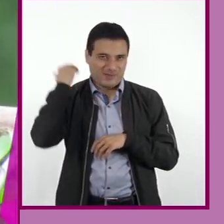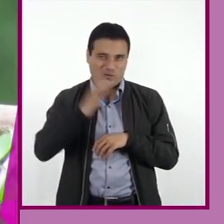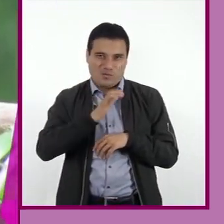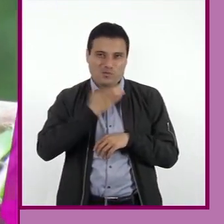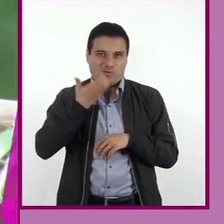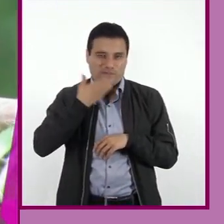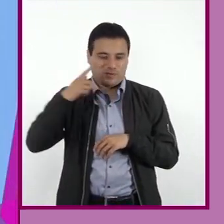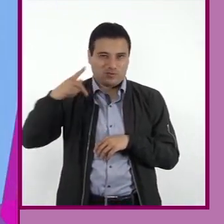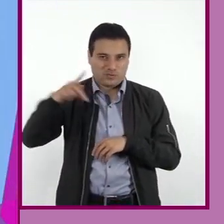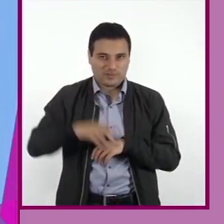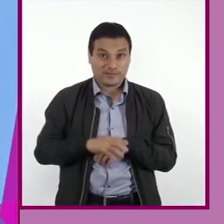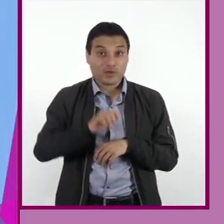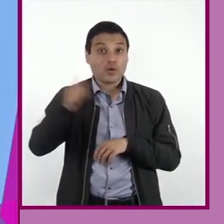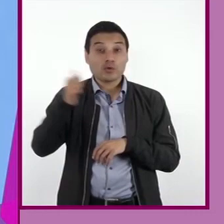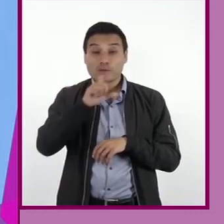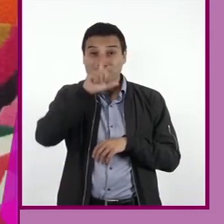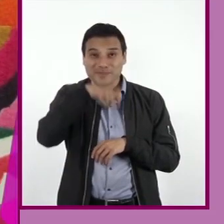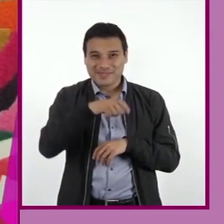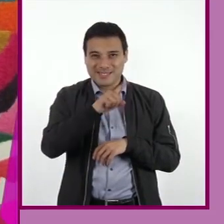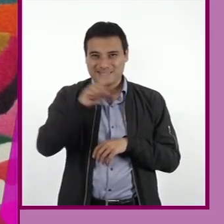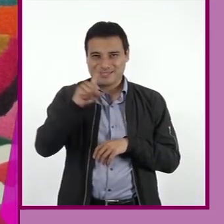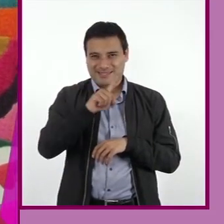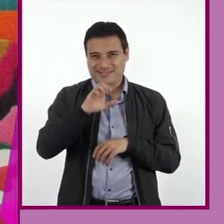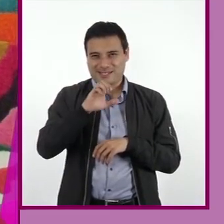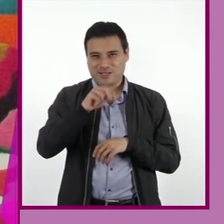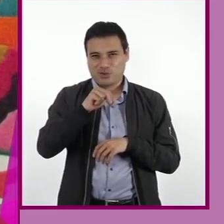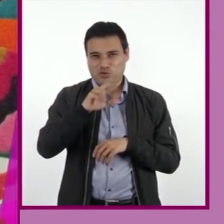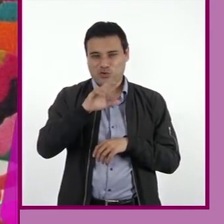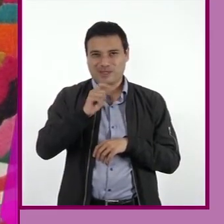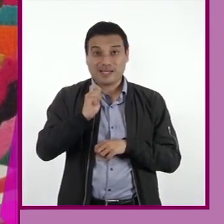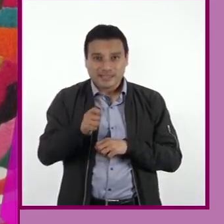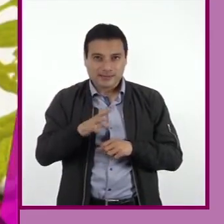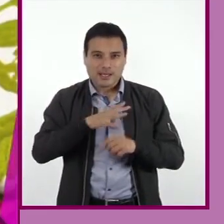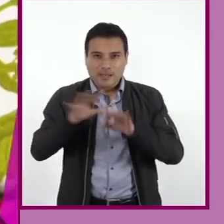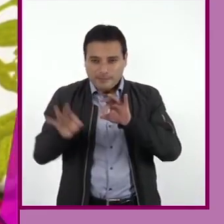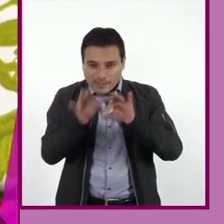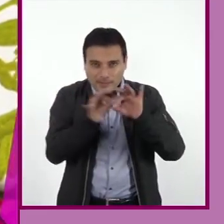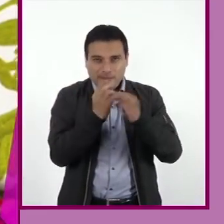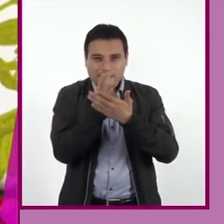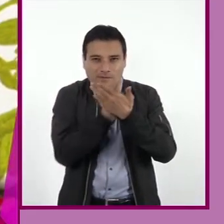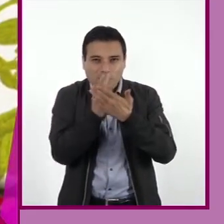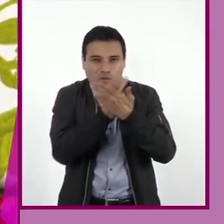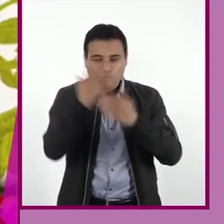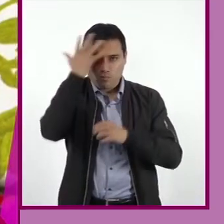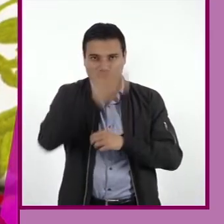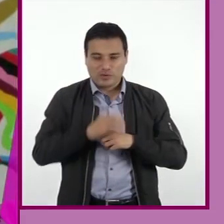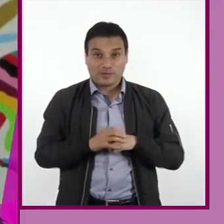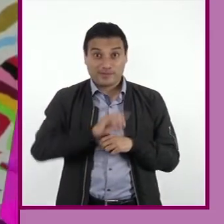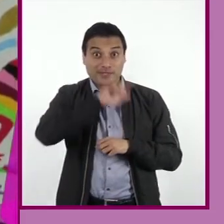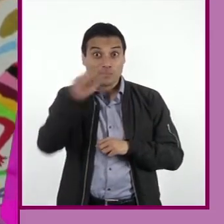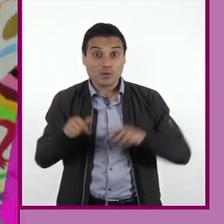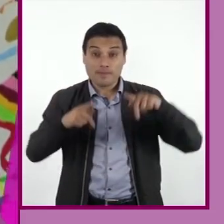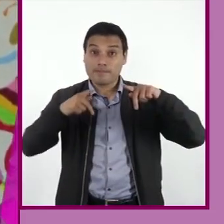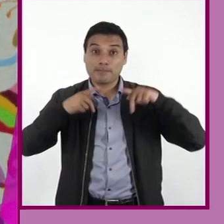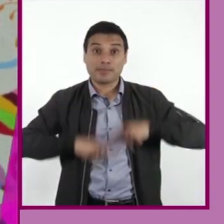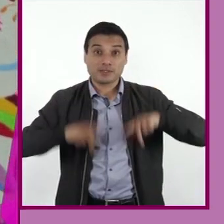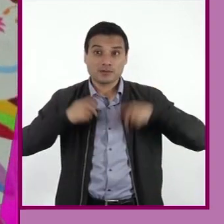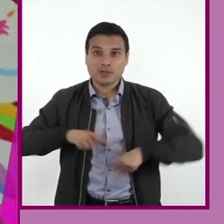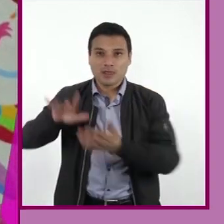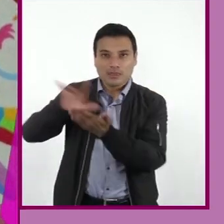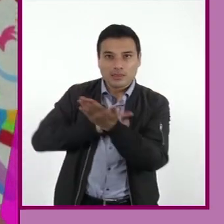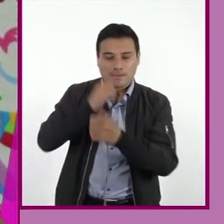del cenzontle, que se representa en extraordinarios bordados y que se convirtió en una fuente de inspiración